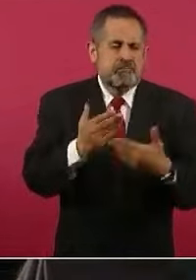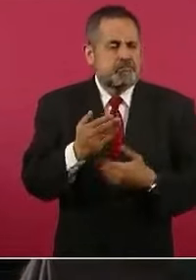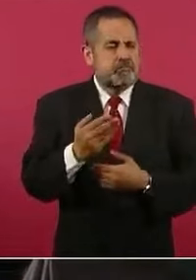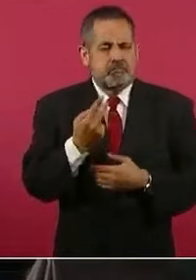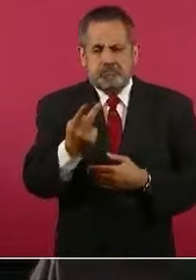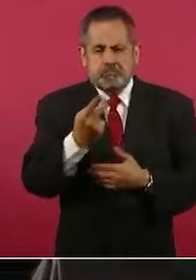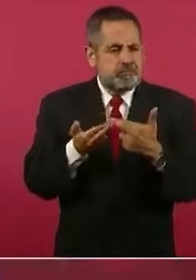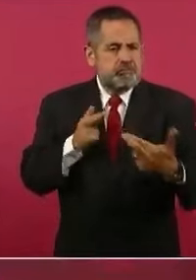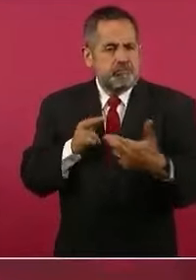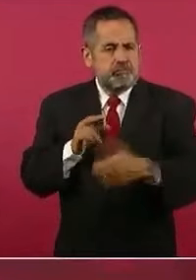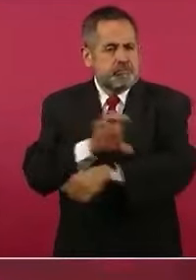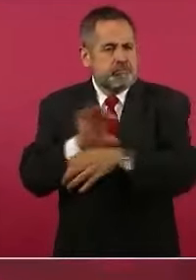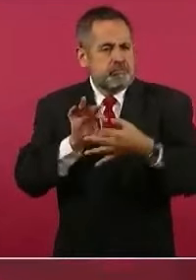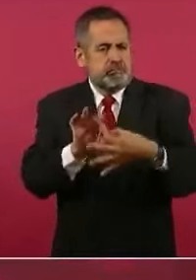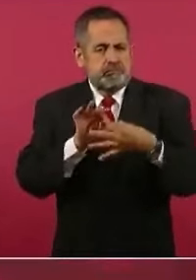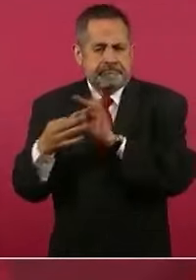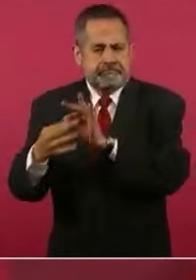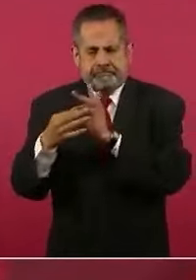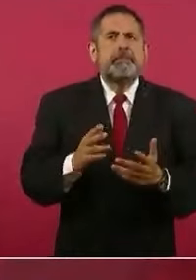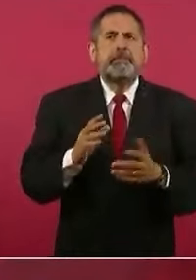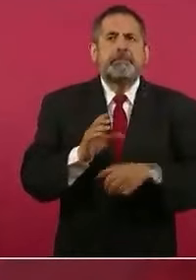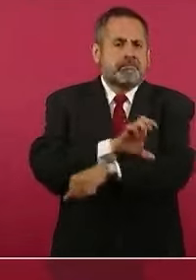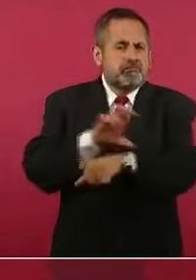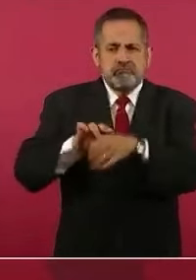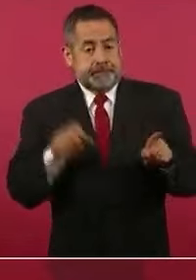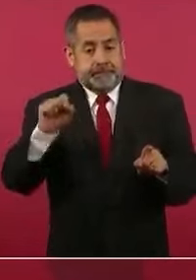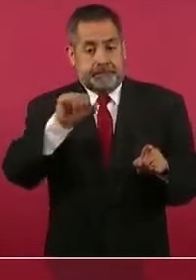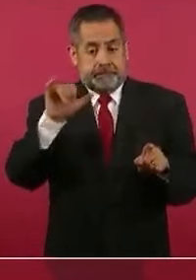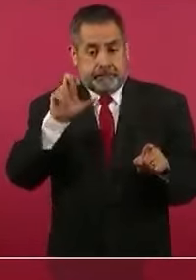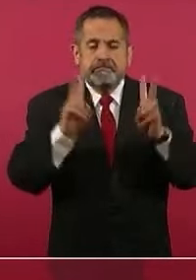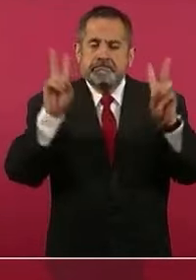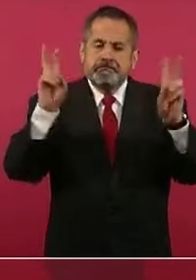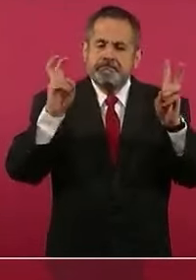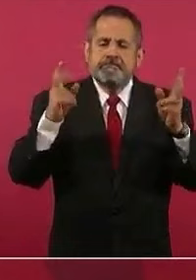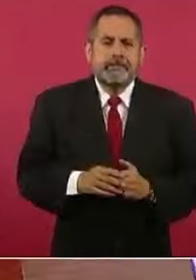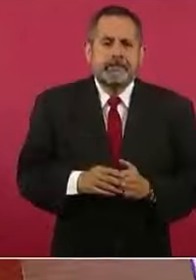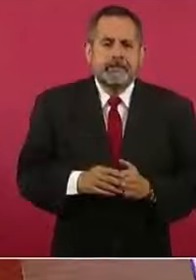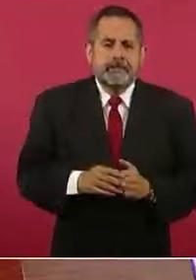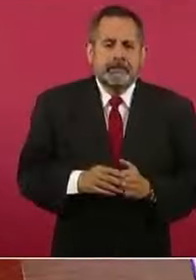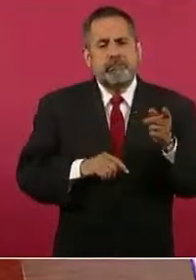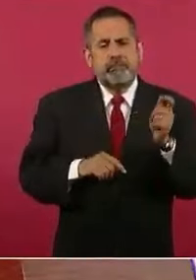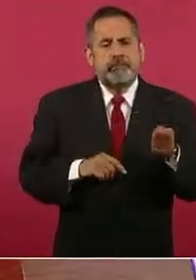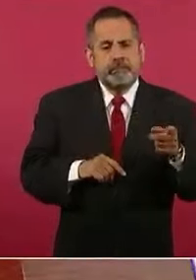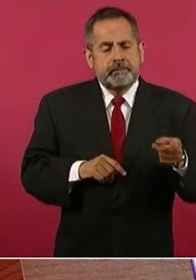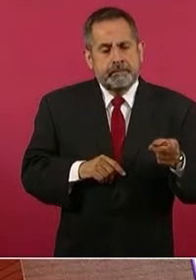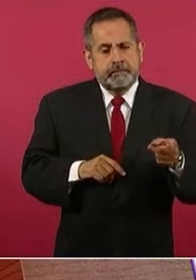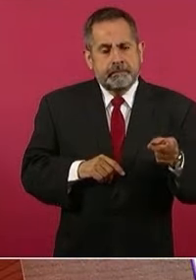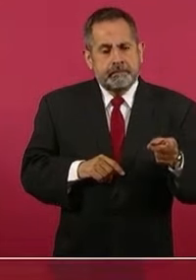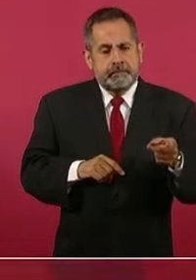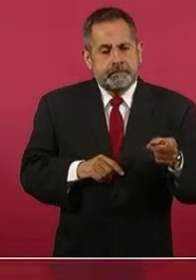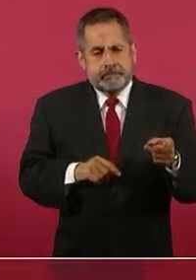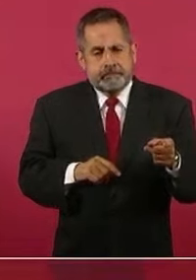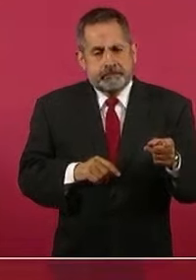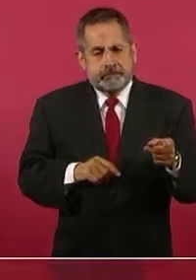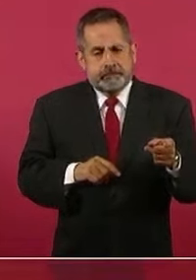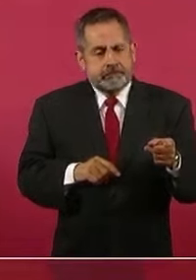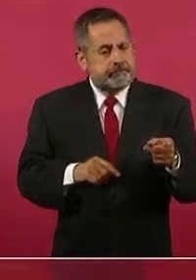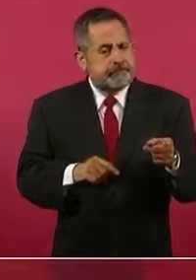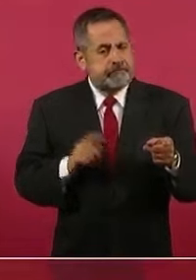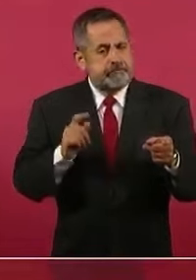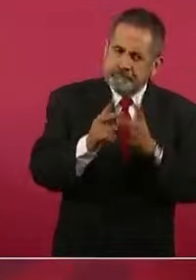buena coordinación, lo mismo que con el fiscal. Sí, el tema principal es el de la necesidad de